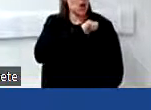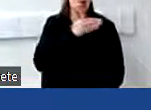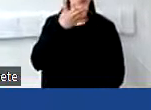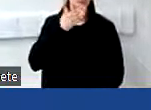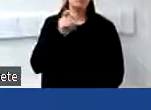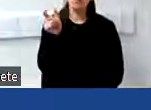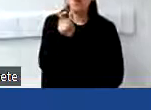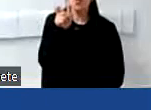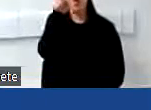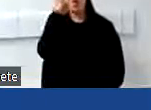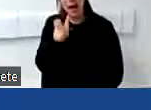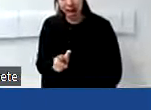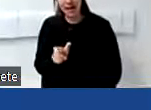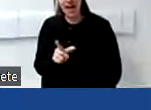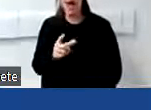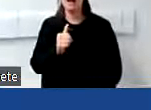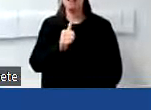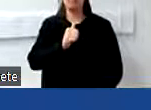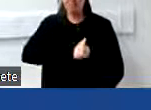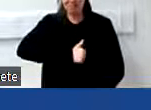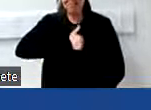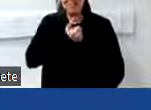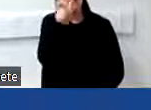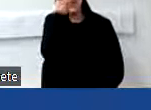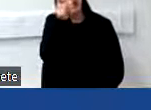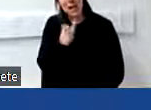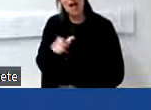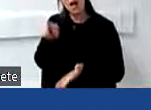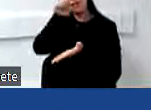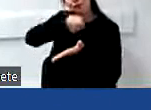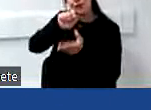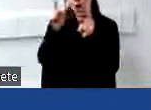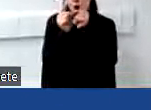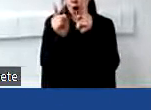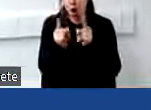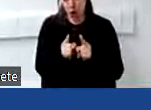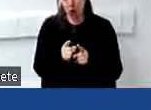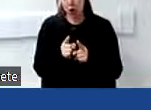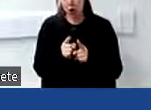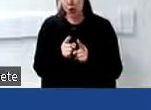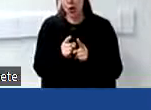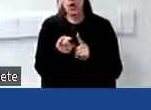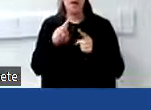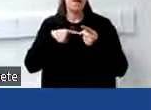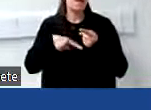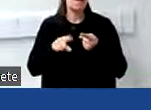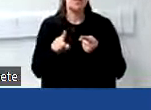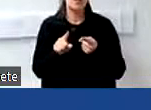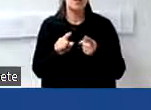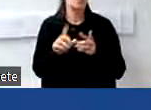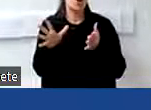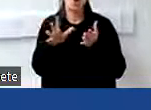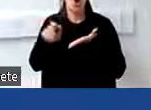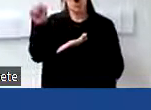Entonces, ahí sí, utilizar algunas palabras, algún texto escrito corto, pero de lo contrario, no escribir todo